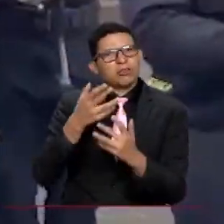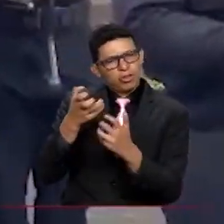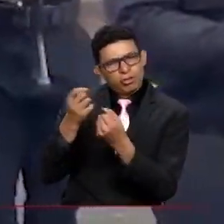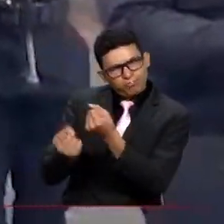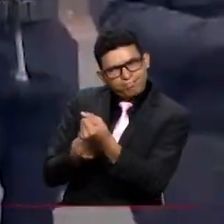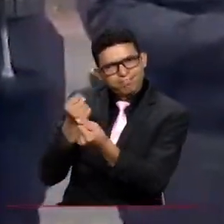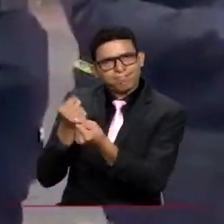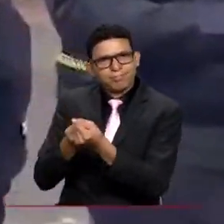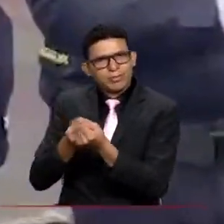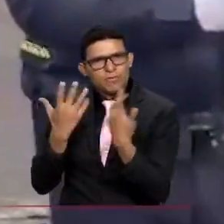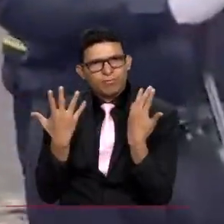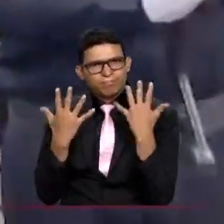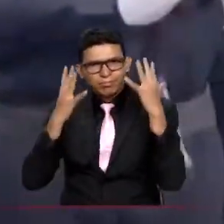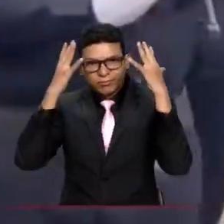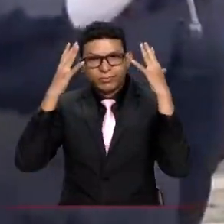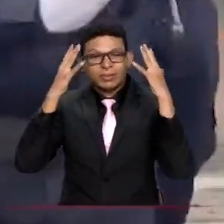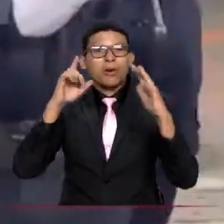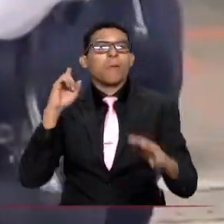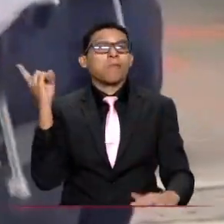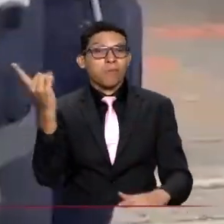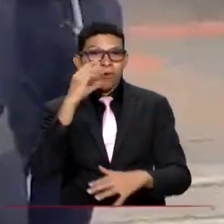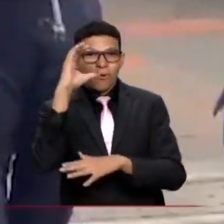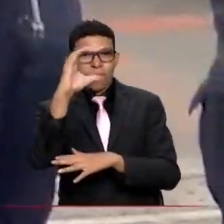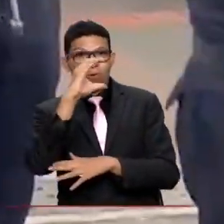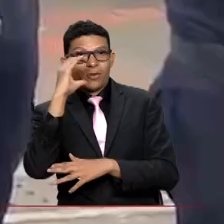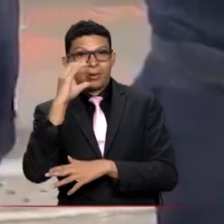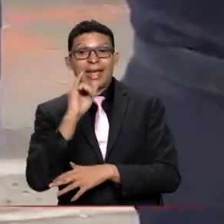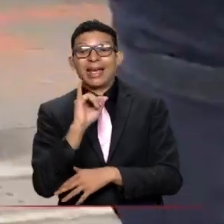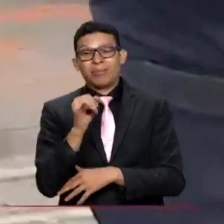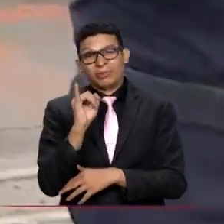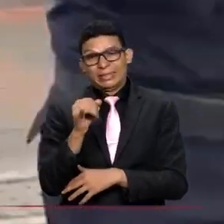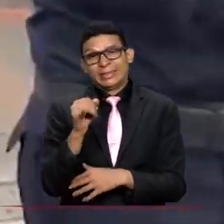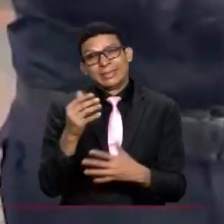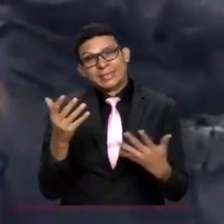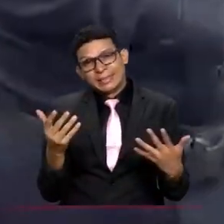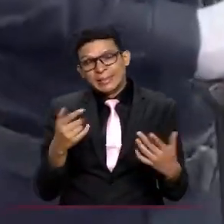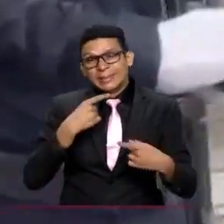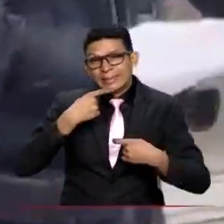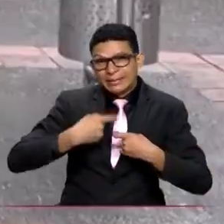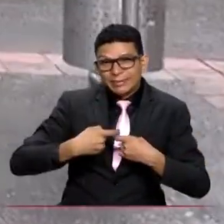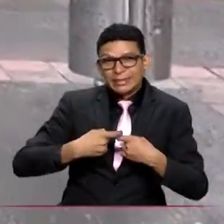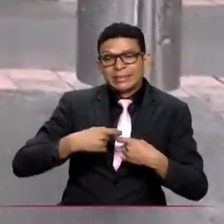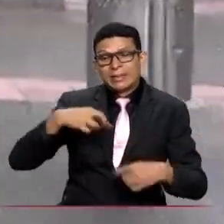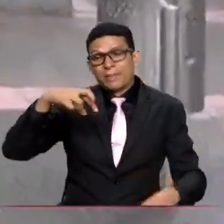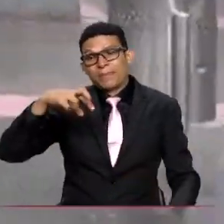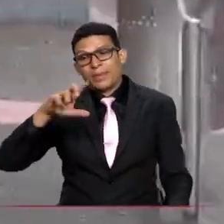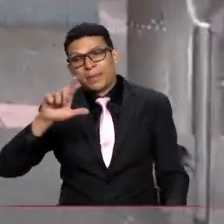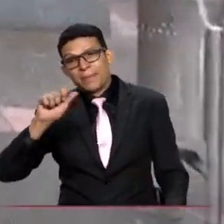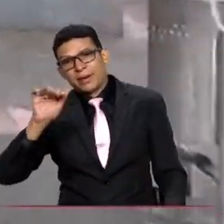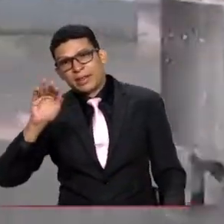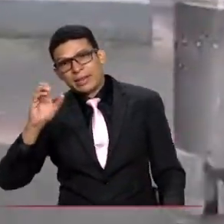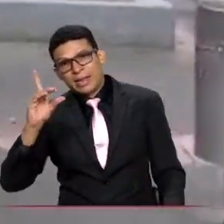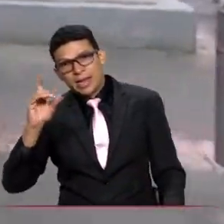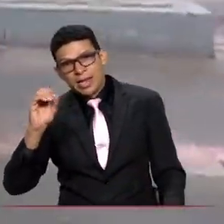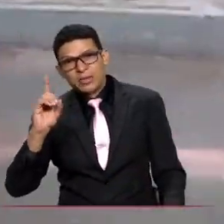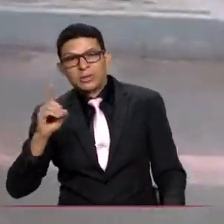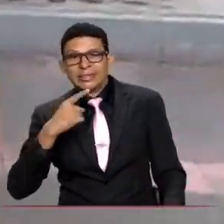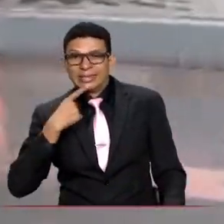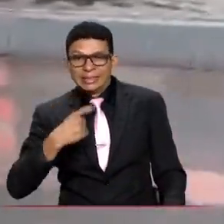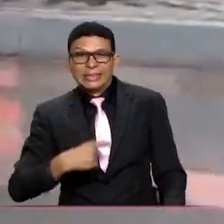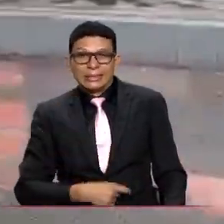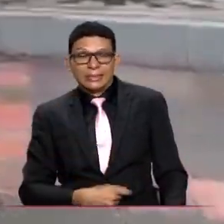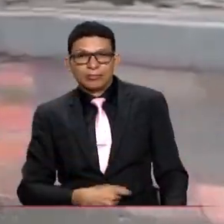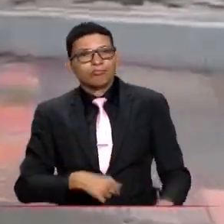celebrarles, mientras en otras partes del país como Jamundí están pasando las cosas que están pasando en el Plateado, pues hoy aquí hubo un festejo